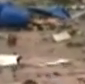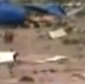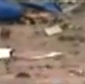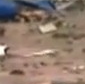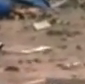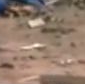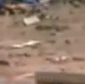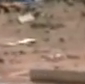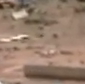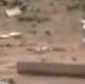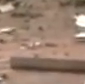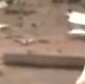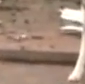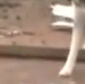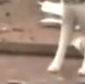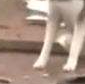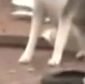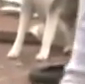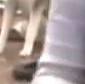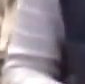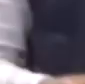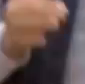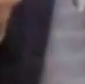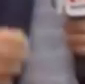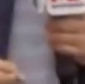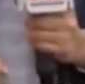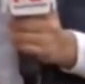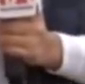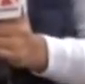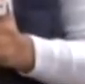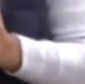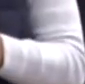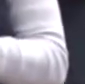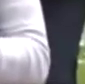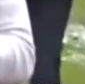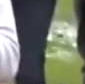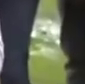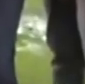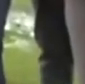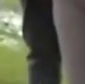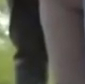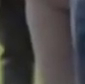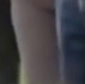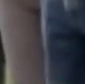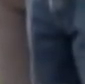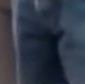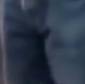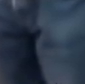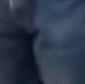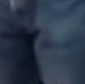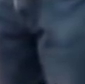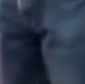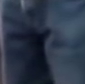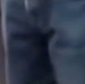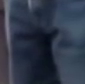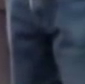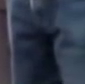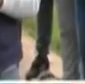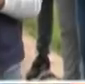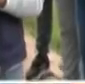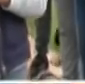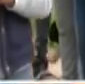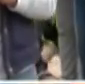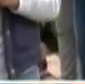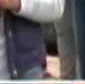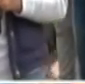quede totalmente destruido. Nosotros más adelante estaremos conversando con los vecinos y las autoridades sobre los daños y los